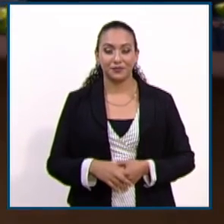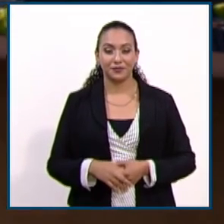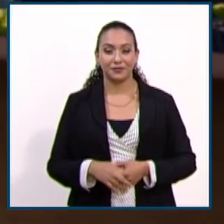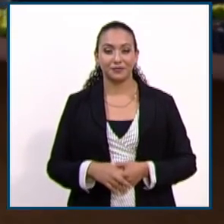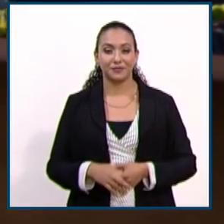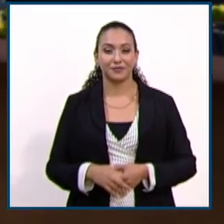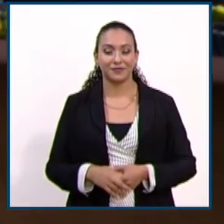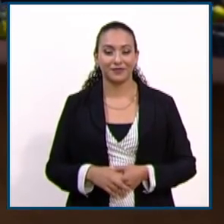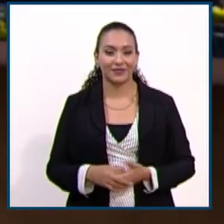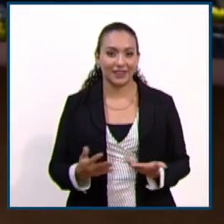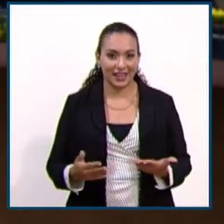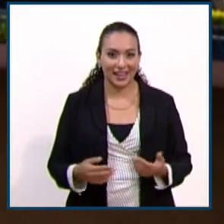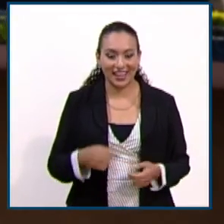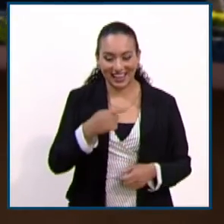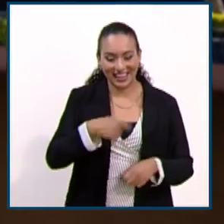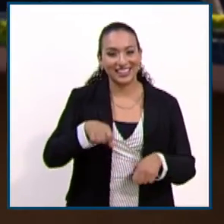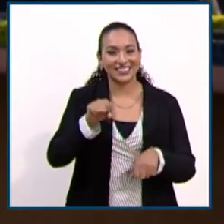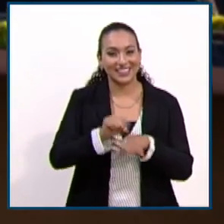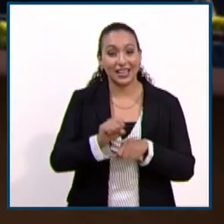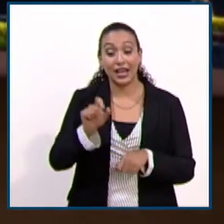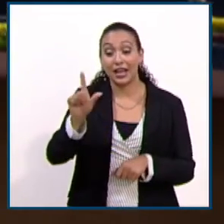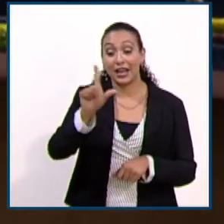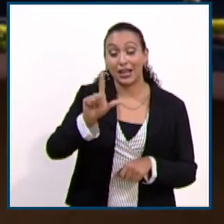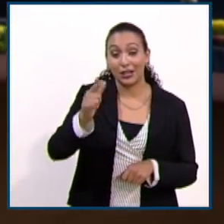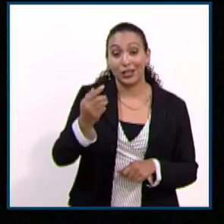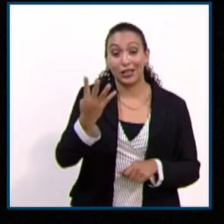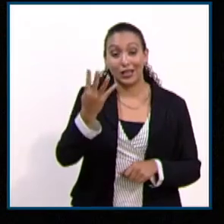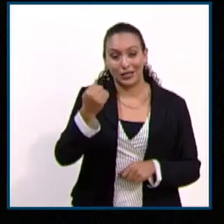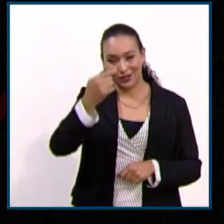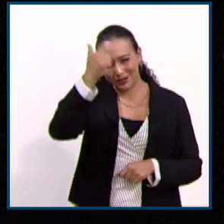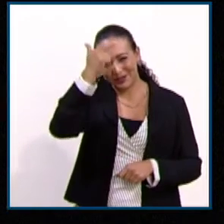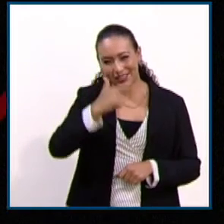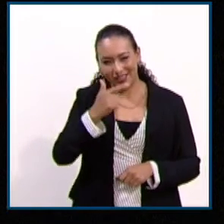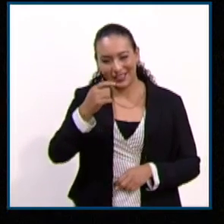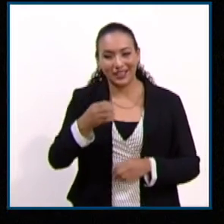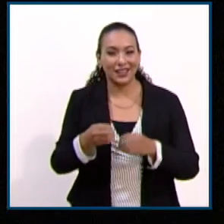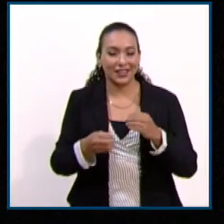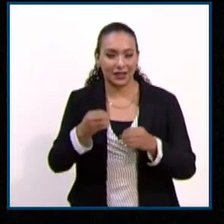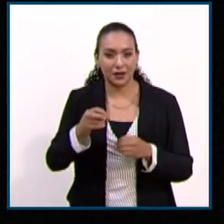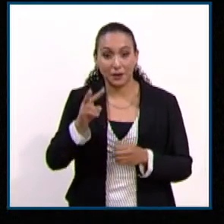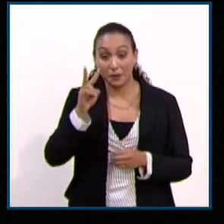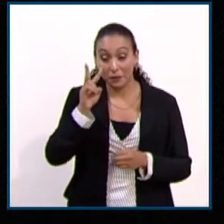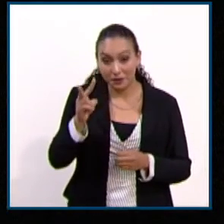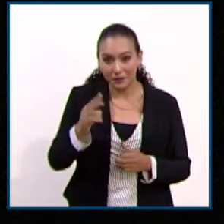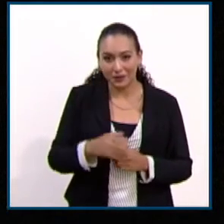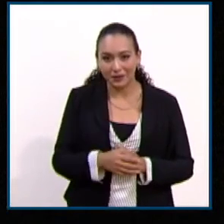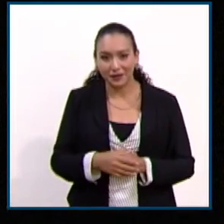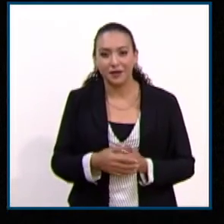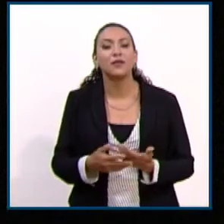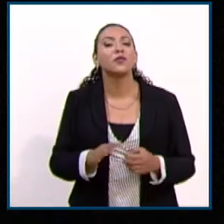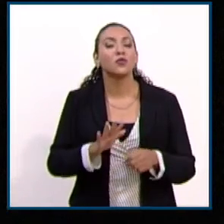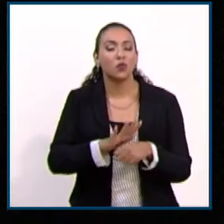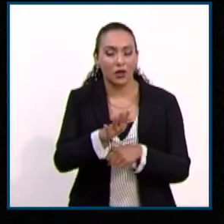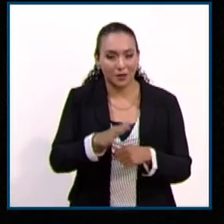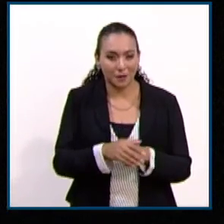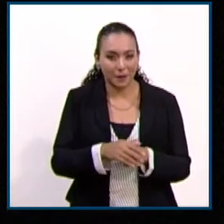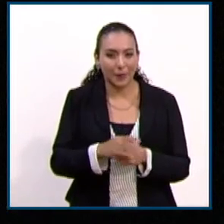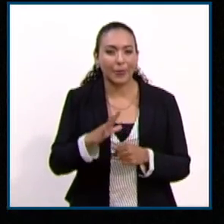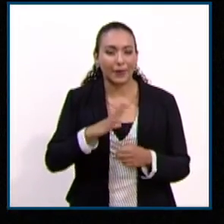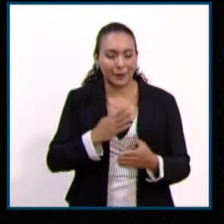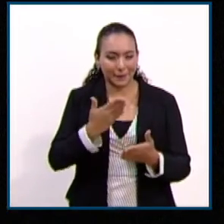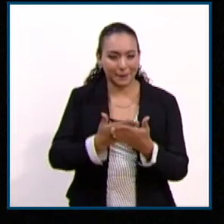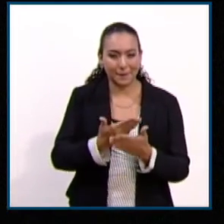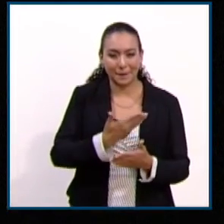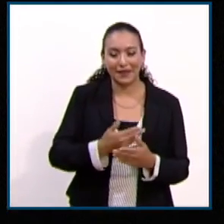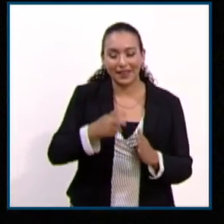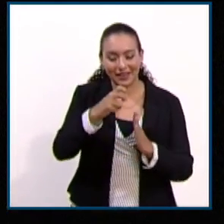Y en los estrenos de la semana, el lunes a las 9 de la noche en Justicia, asignatura pendiente, se analizará la iniciativa presidencial